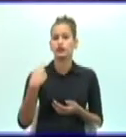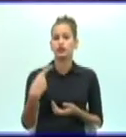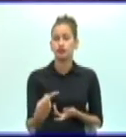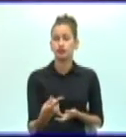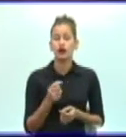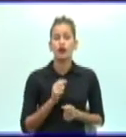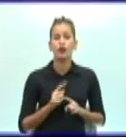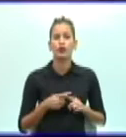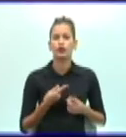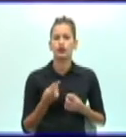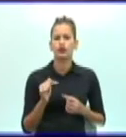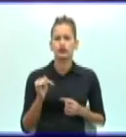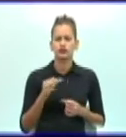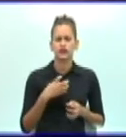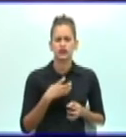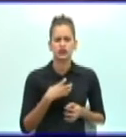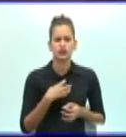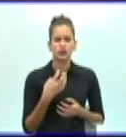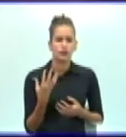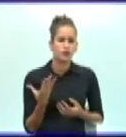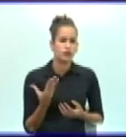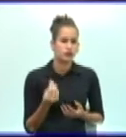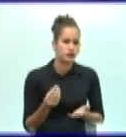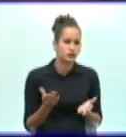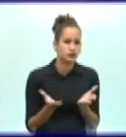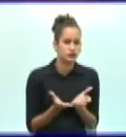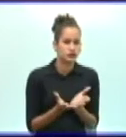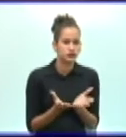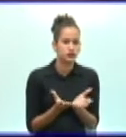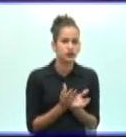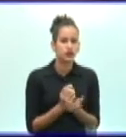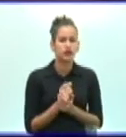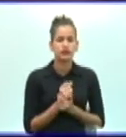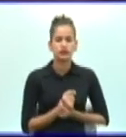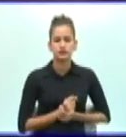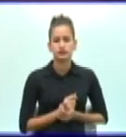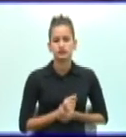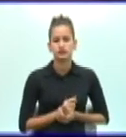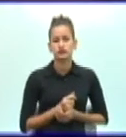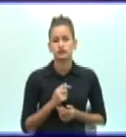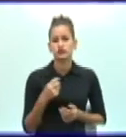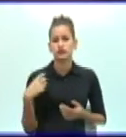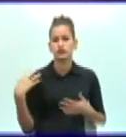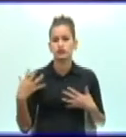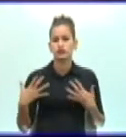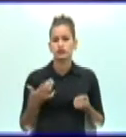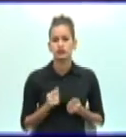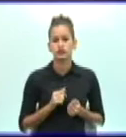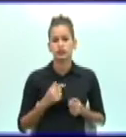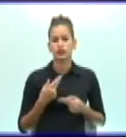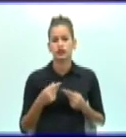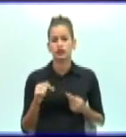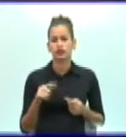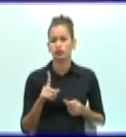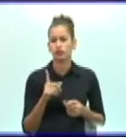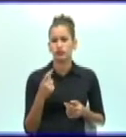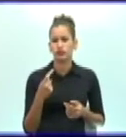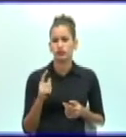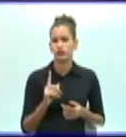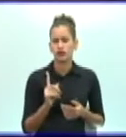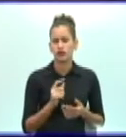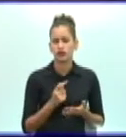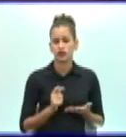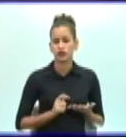trabajo. En este ejercicio que vamos a realizar hoy, ustedes no van a escribir mucho, solo quiero que